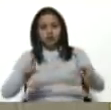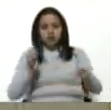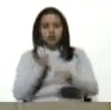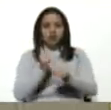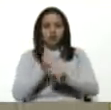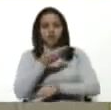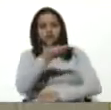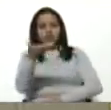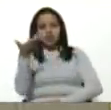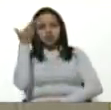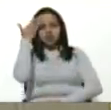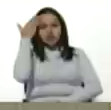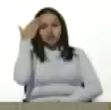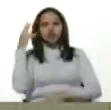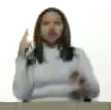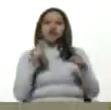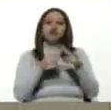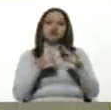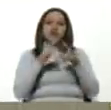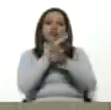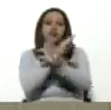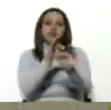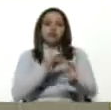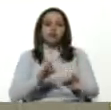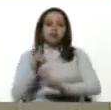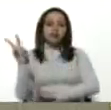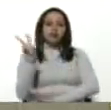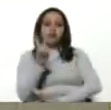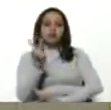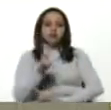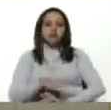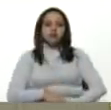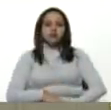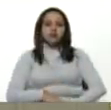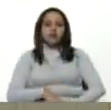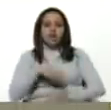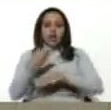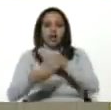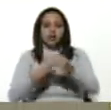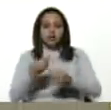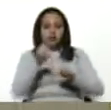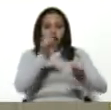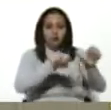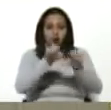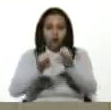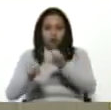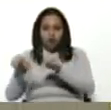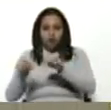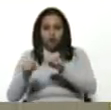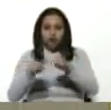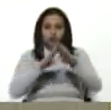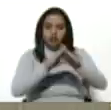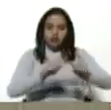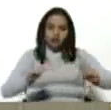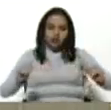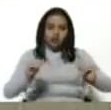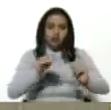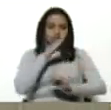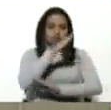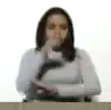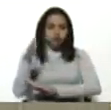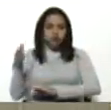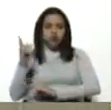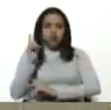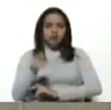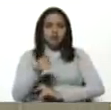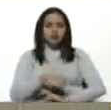Ustedes saben, conocen el método de Venezuela, donde hacemos despistaje a nivel territorial, hacemos